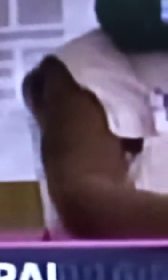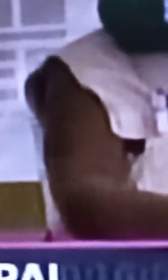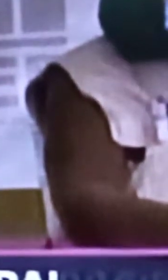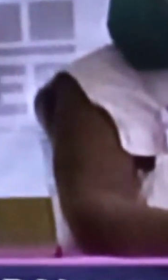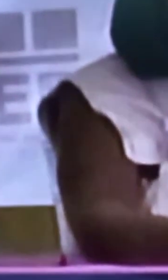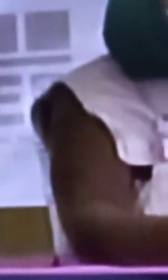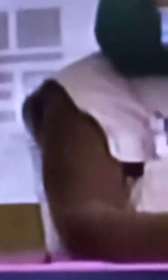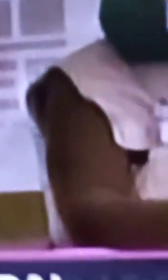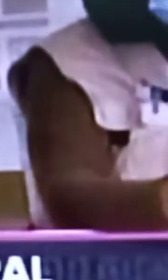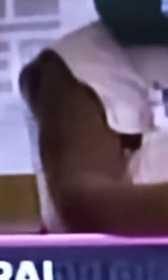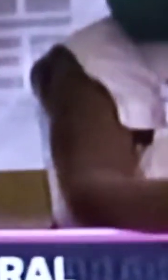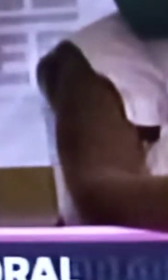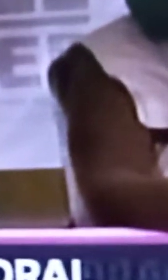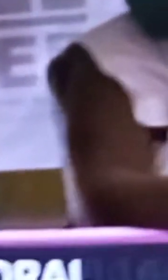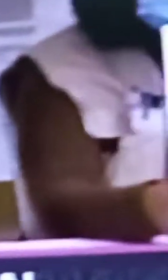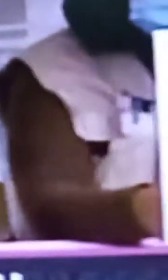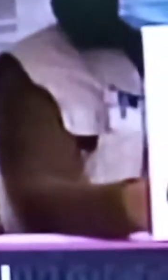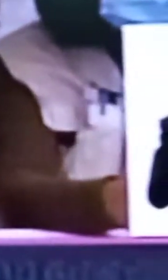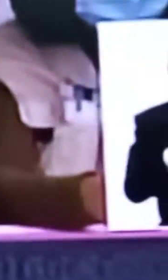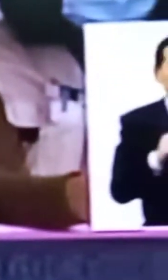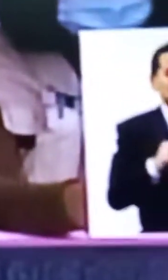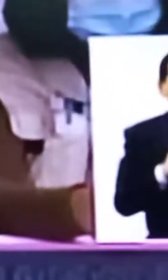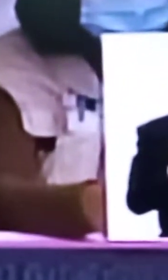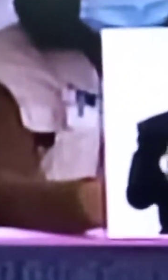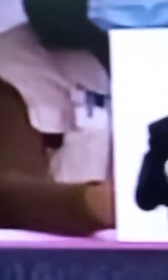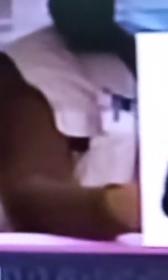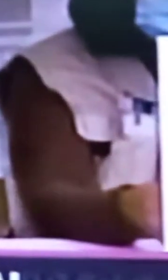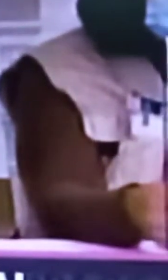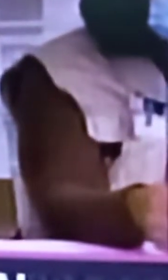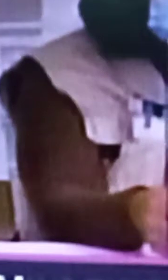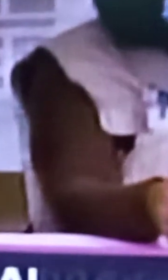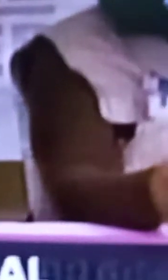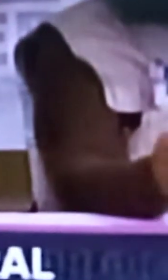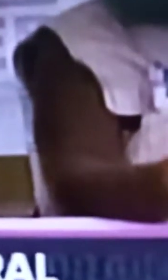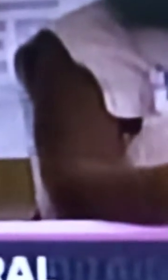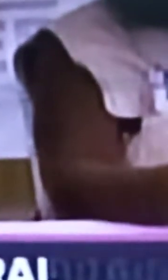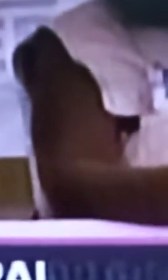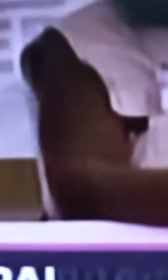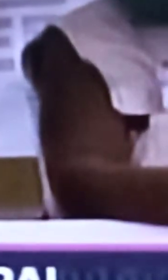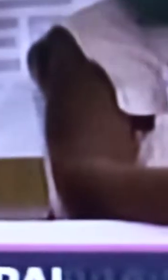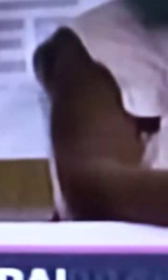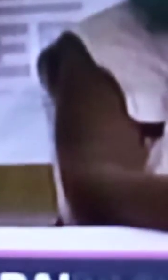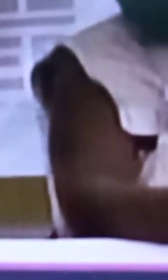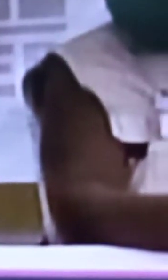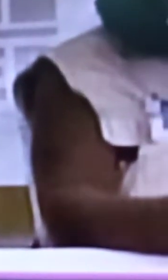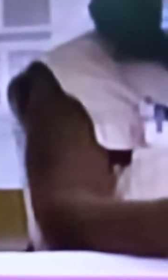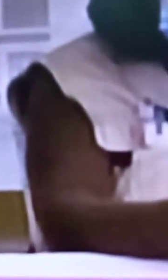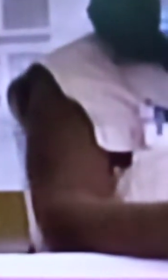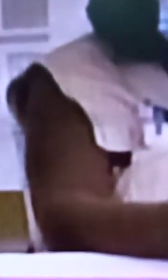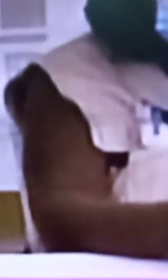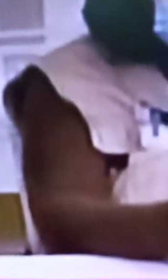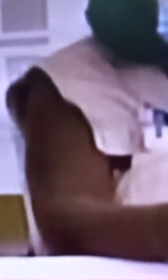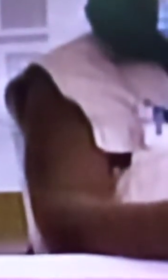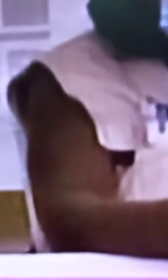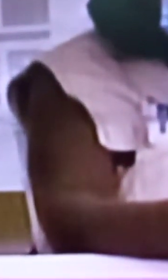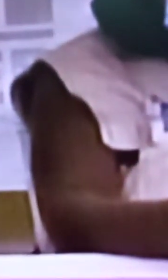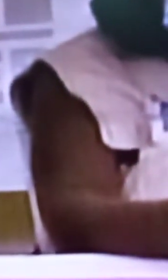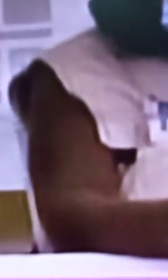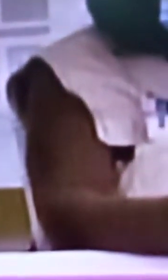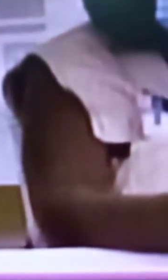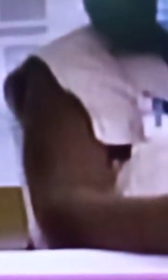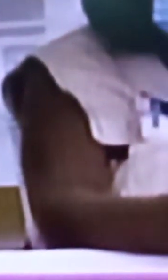fuese la situación, la posesión de las autoridades se va a realizar en la primera quincena de